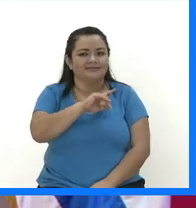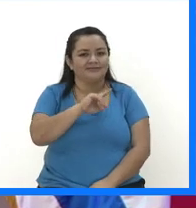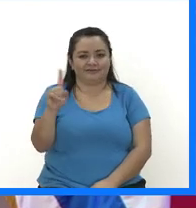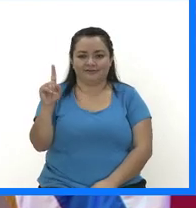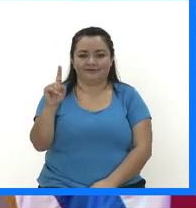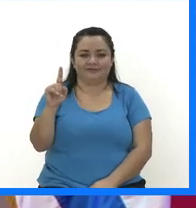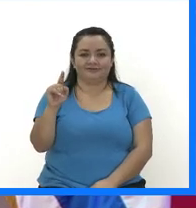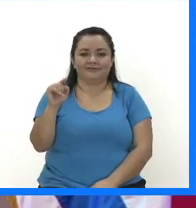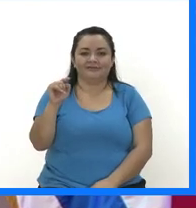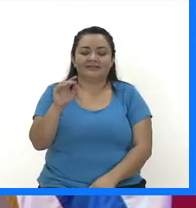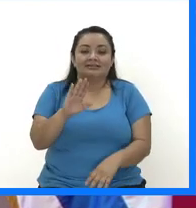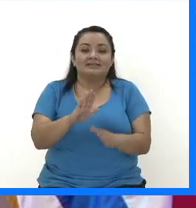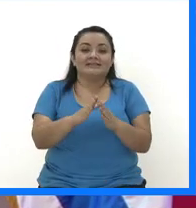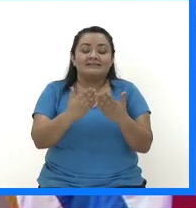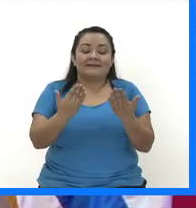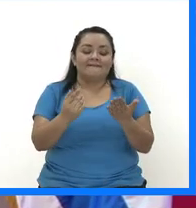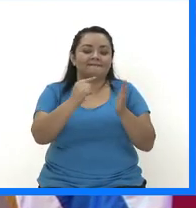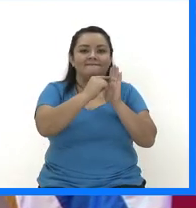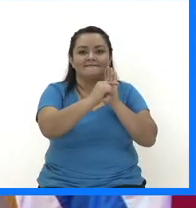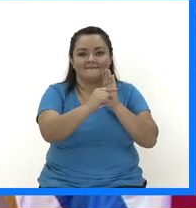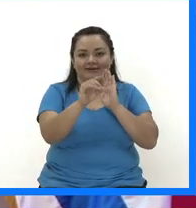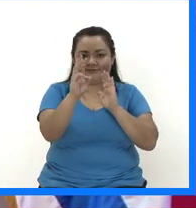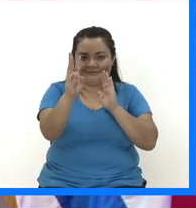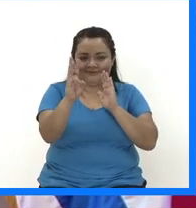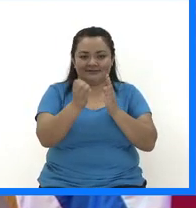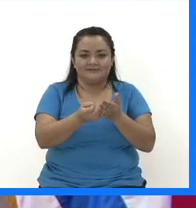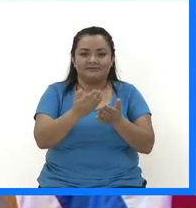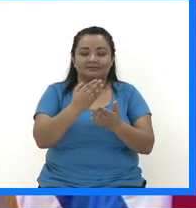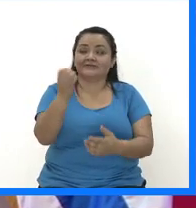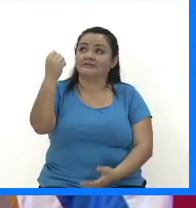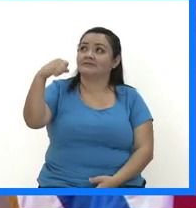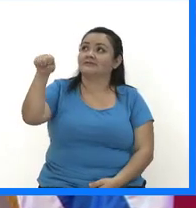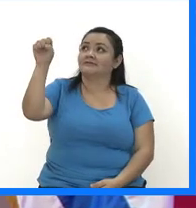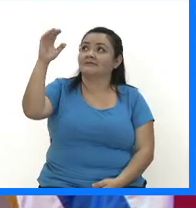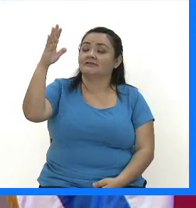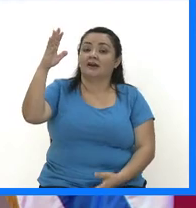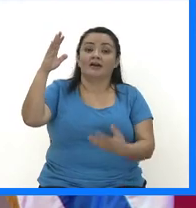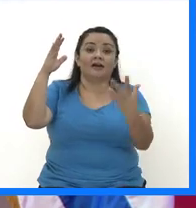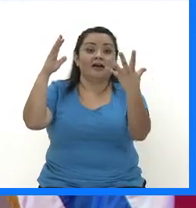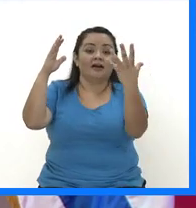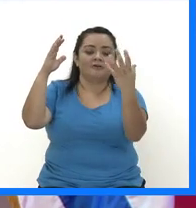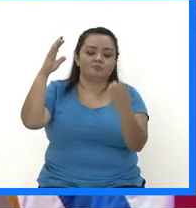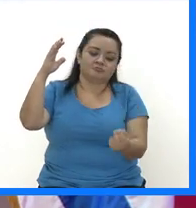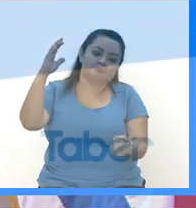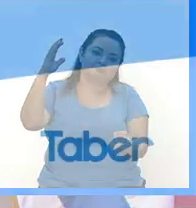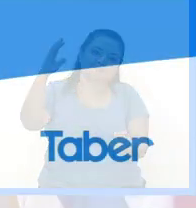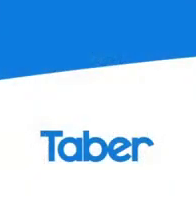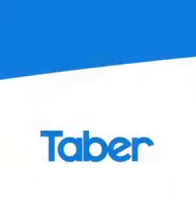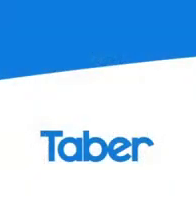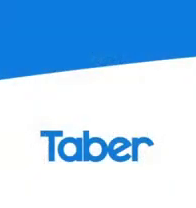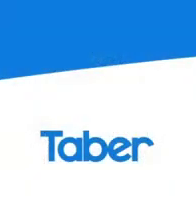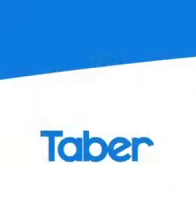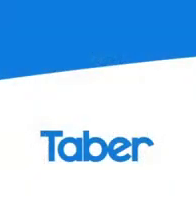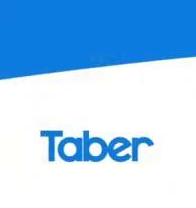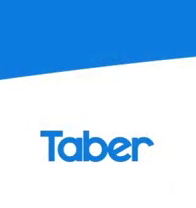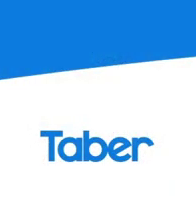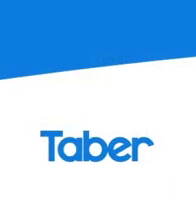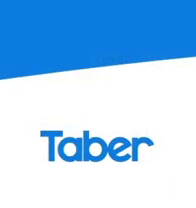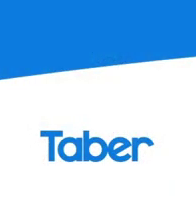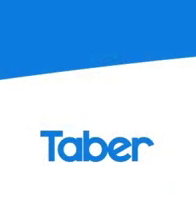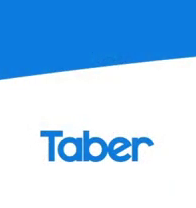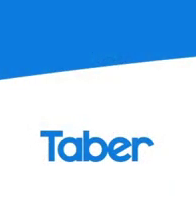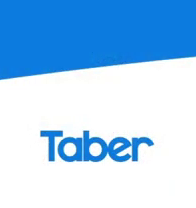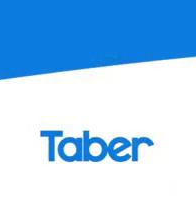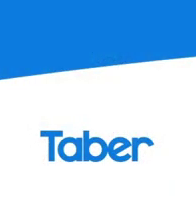dice la palabra en el versículo 6 del capítulo 4 pero salen del sol se quemó porque no tenía raíces seco versículo 7 otra parte que hay